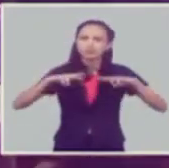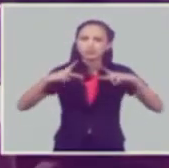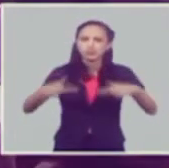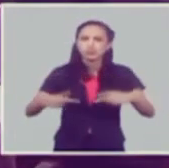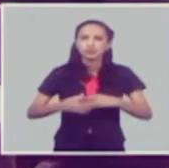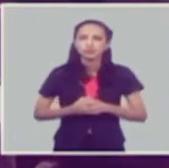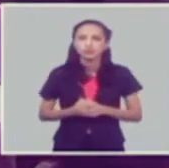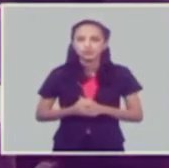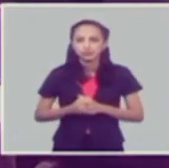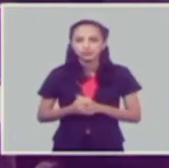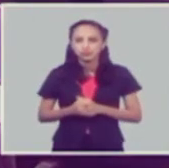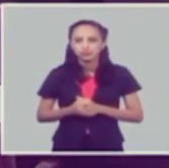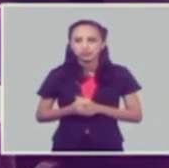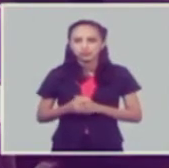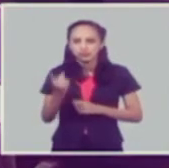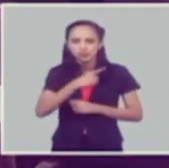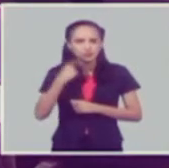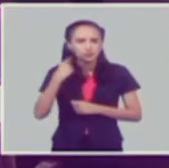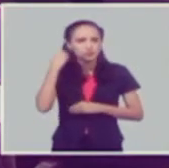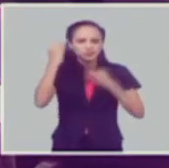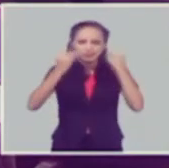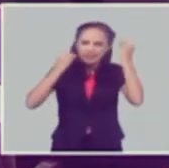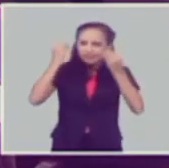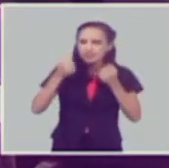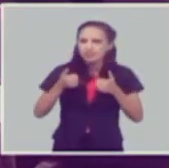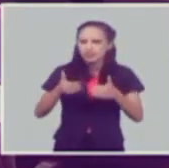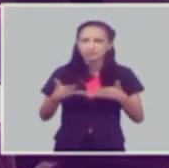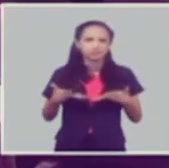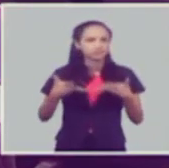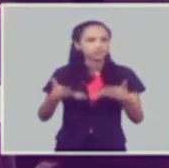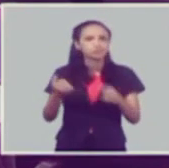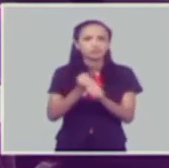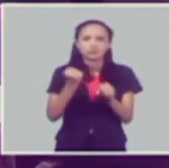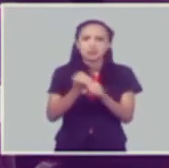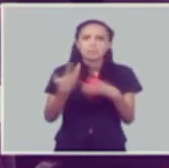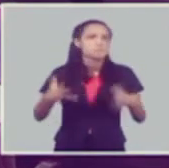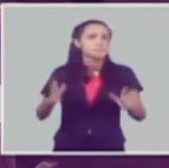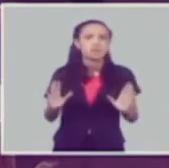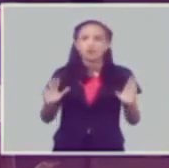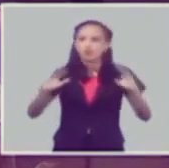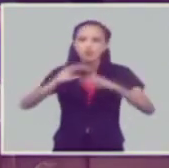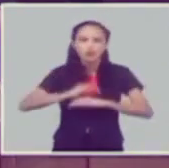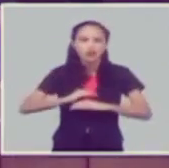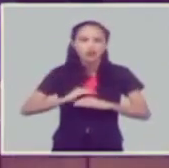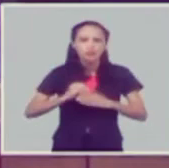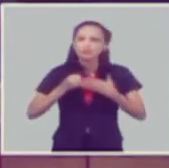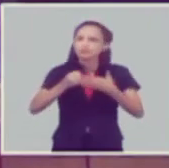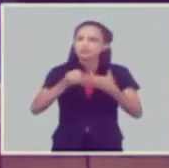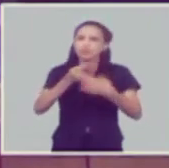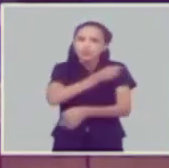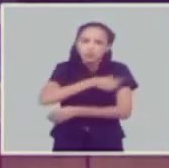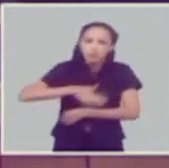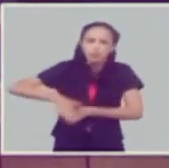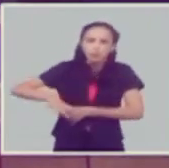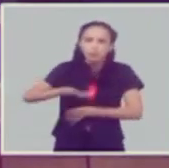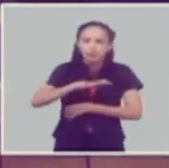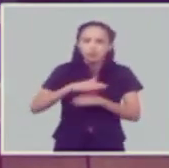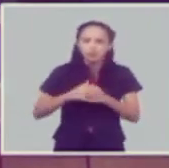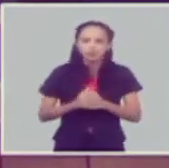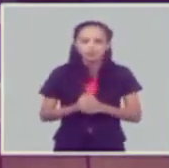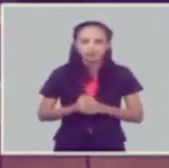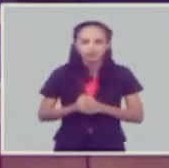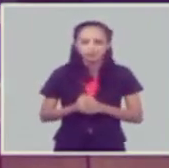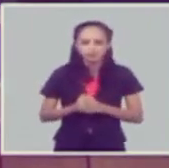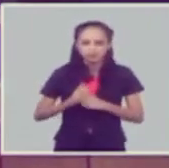unidad, con coherencia, con disposición, sin miedo, con el pueblo, sin esperar orientaciones,